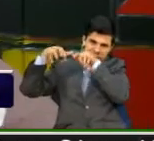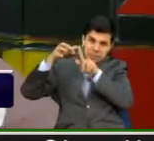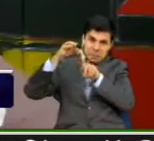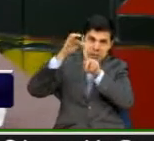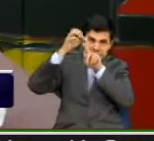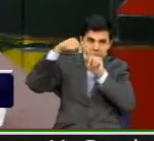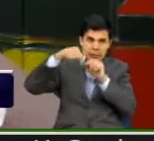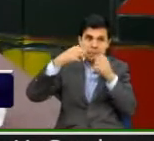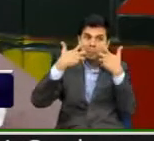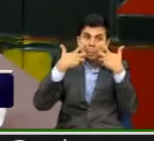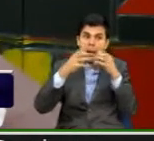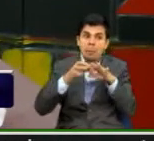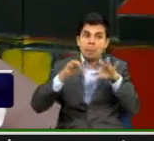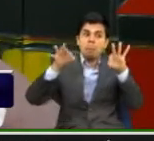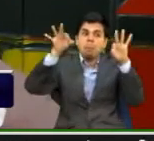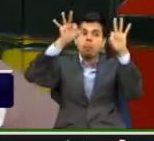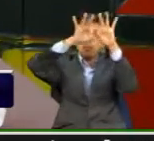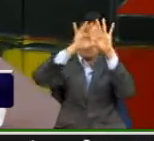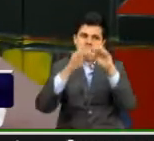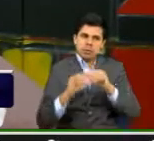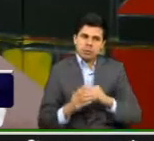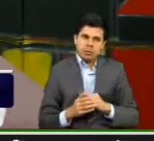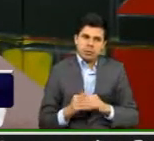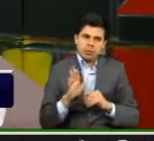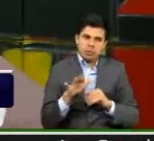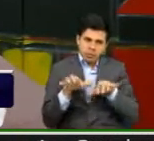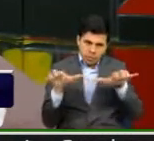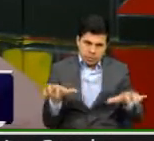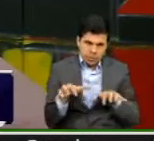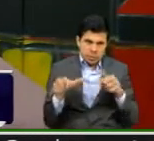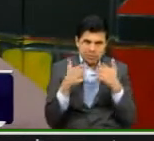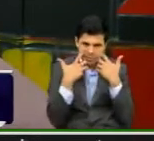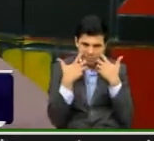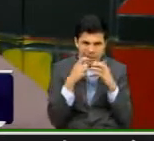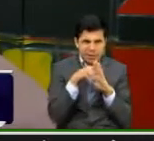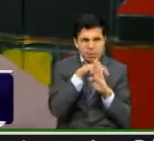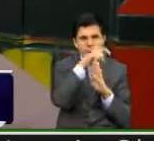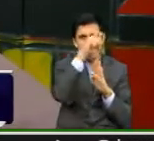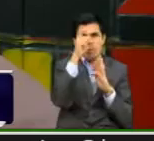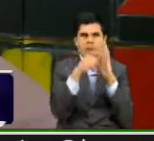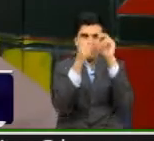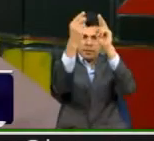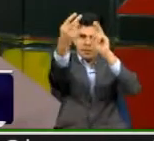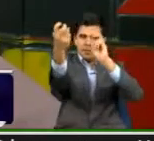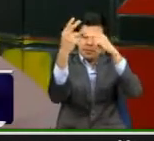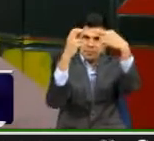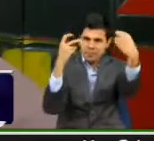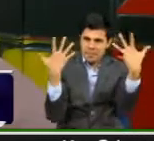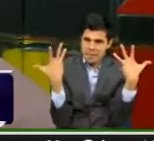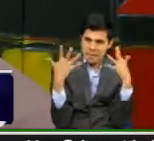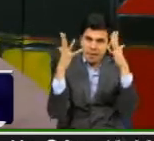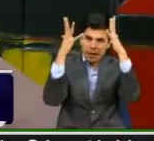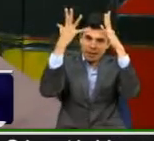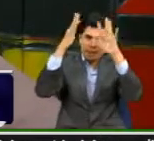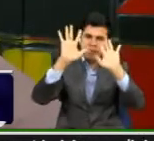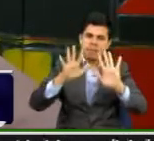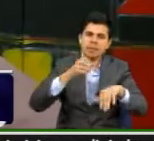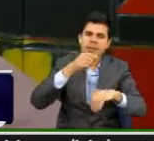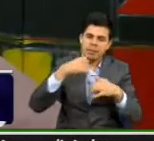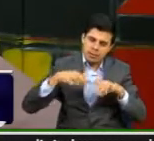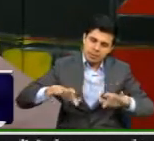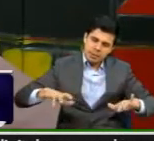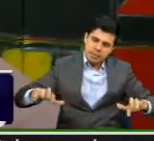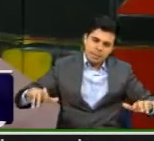Oriente colombiano y realmente el festival con más fuerza en este